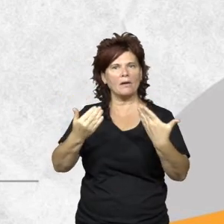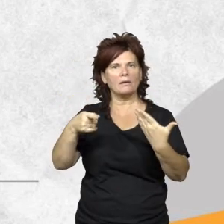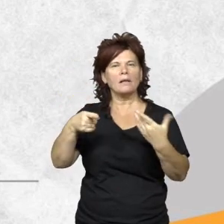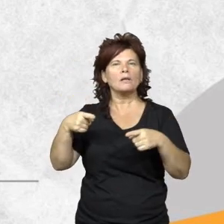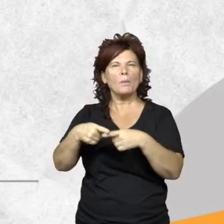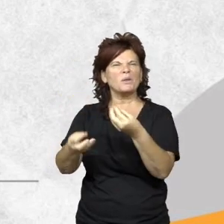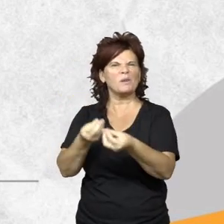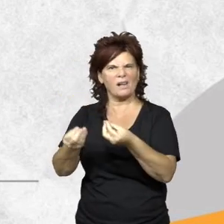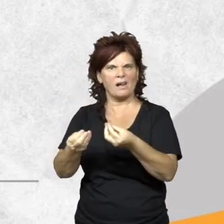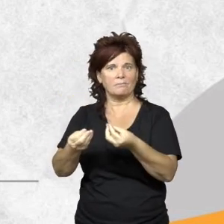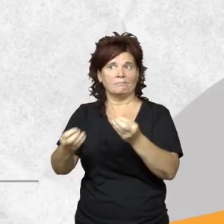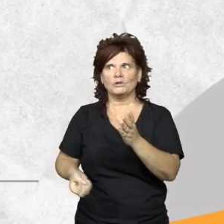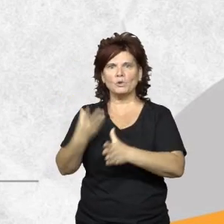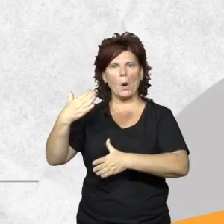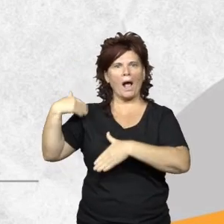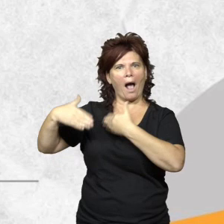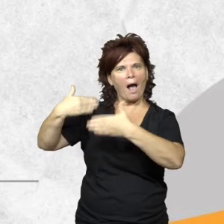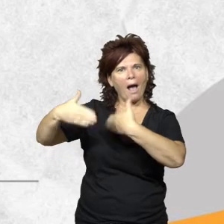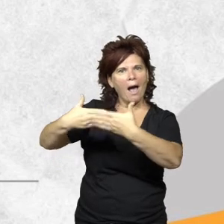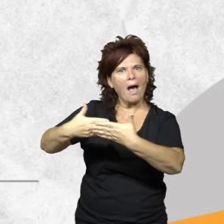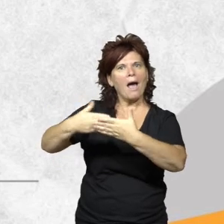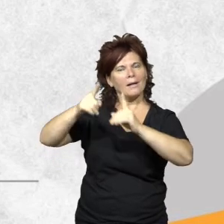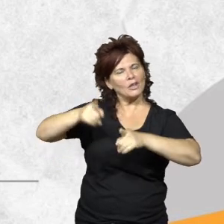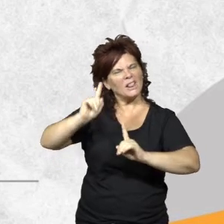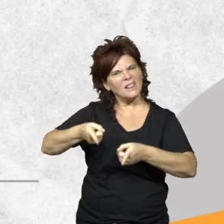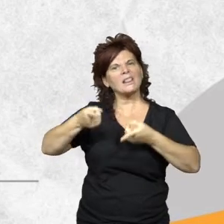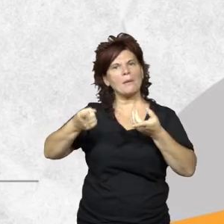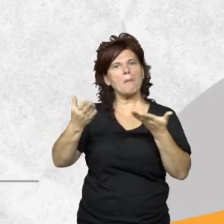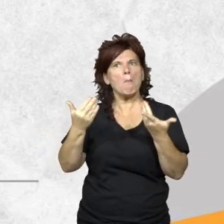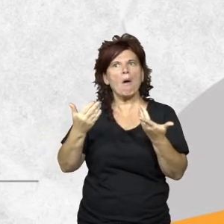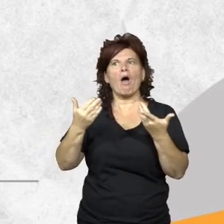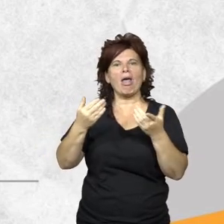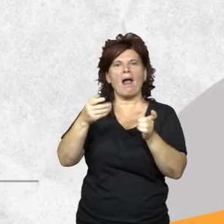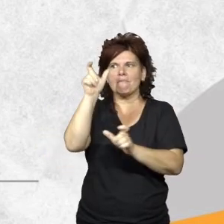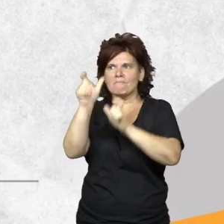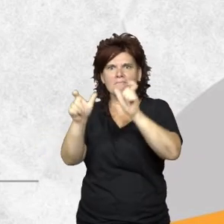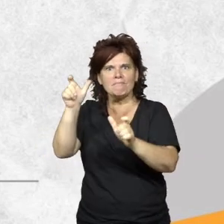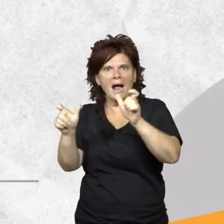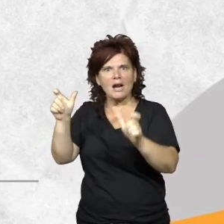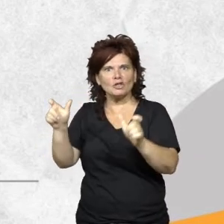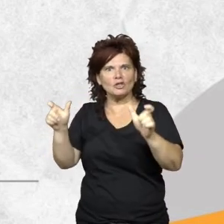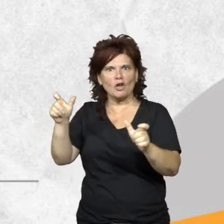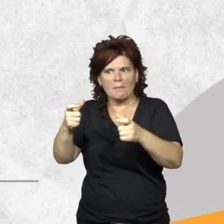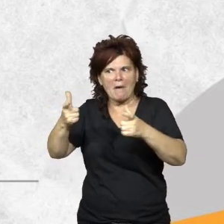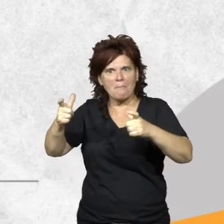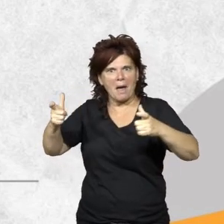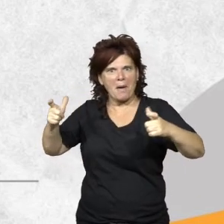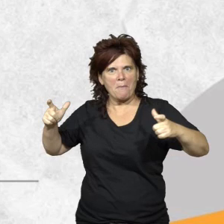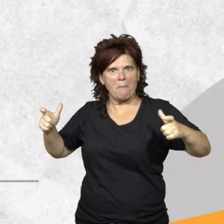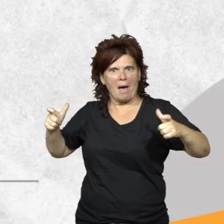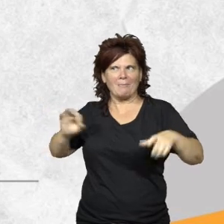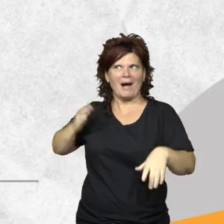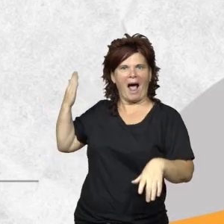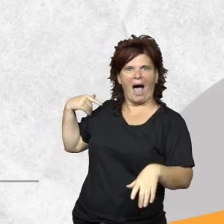poder crear desarrollo y para esto también poder poblar la isla, que en ese momento eran muy pocos